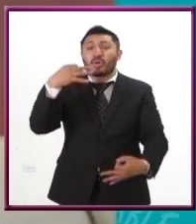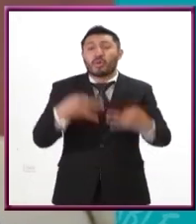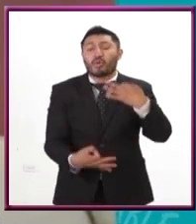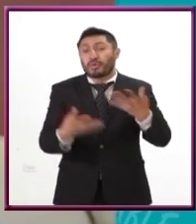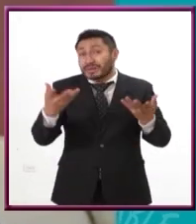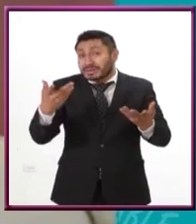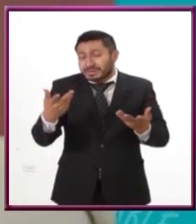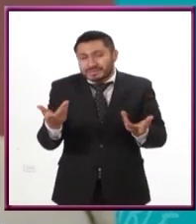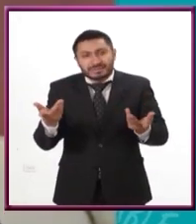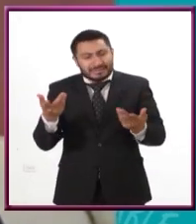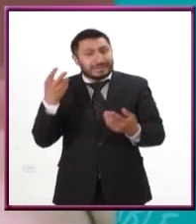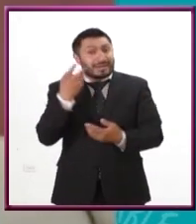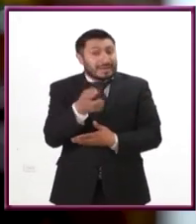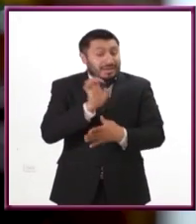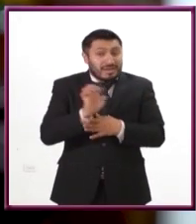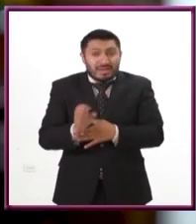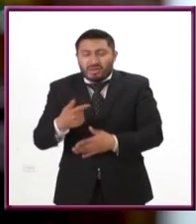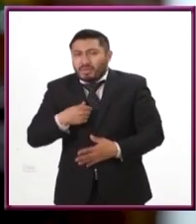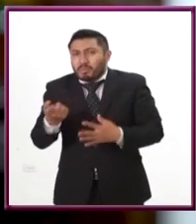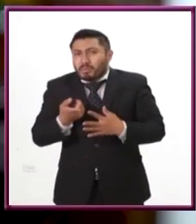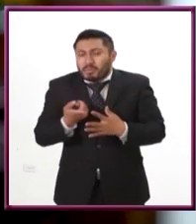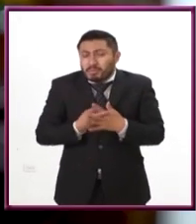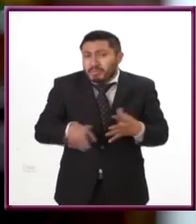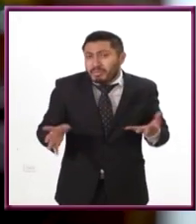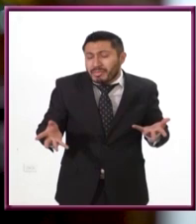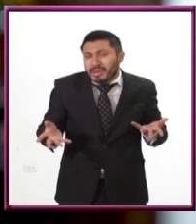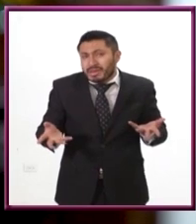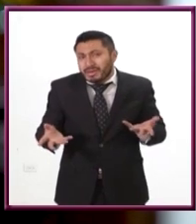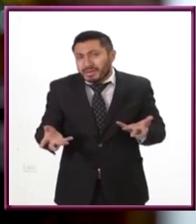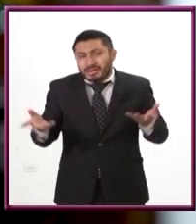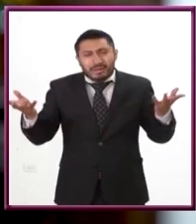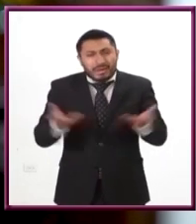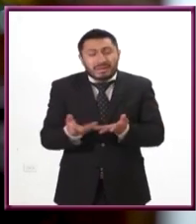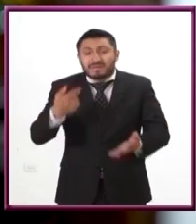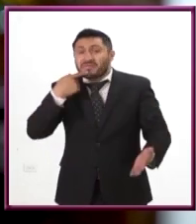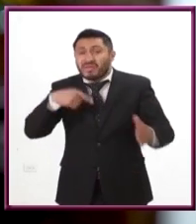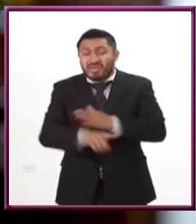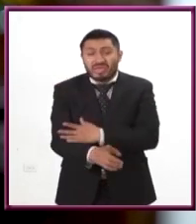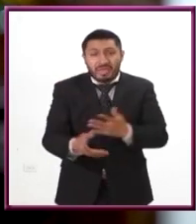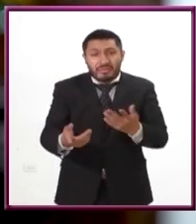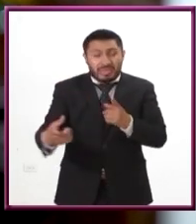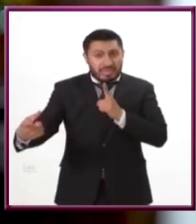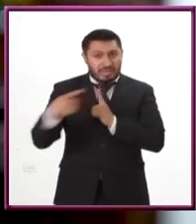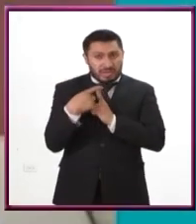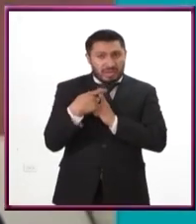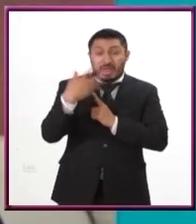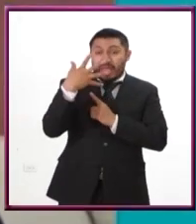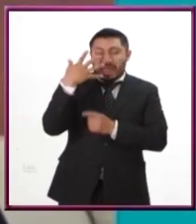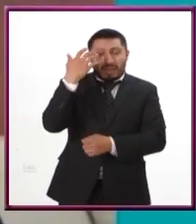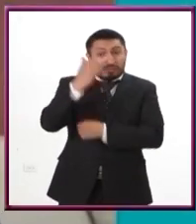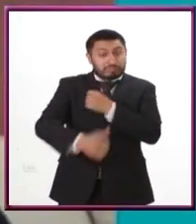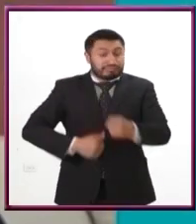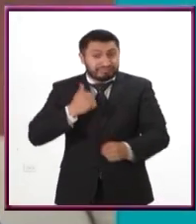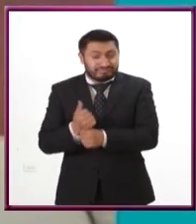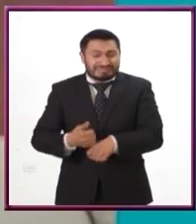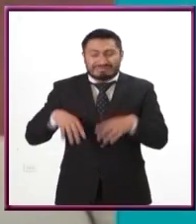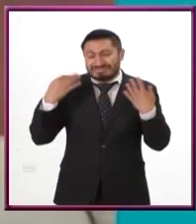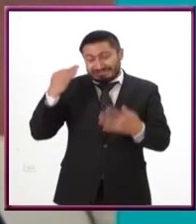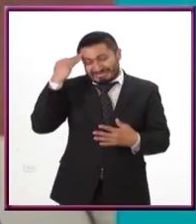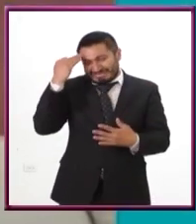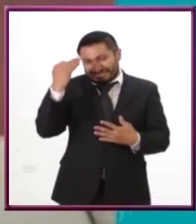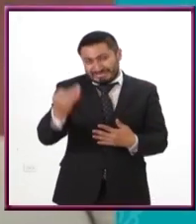el juicio de interdicción, por lo que desde ahí empecé a hacer todo esto de la demanda de amparo, que duró 5 años